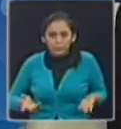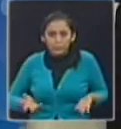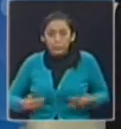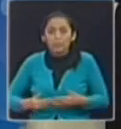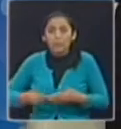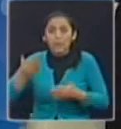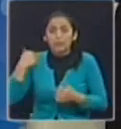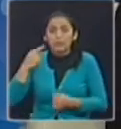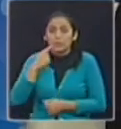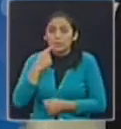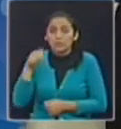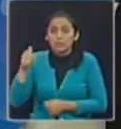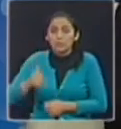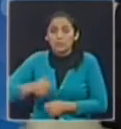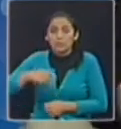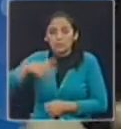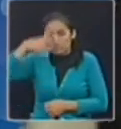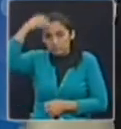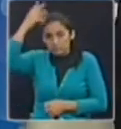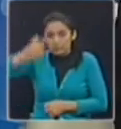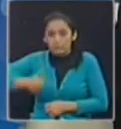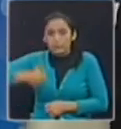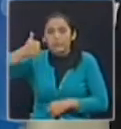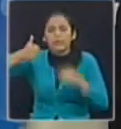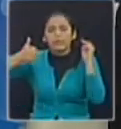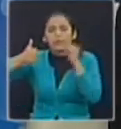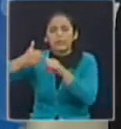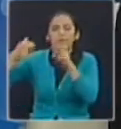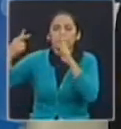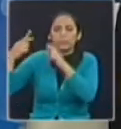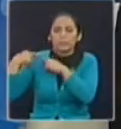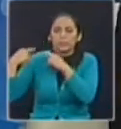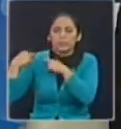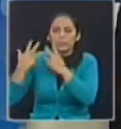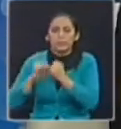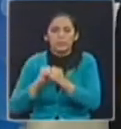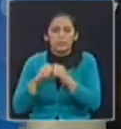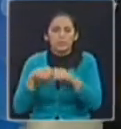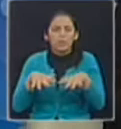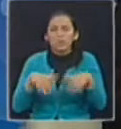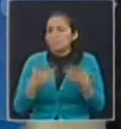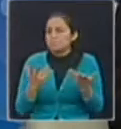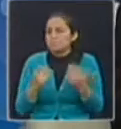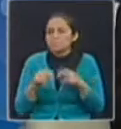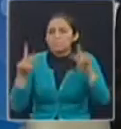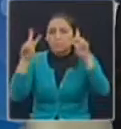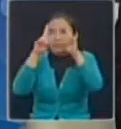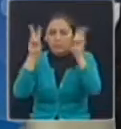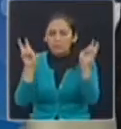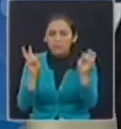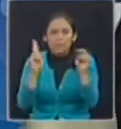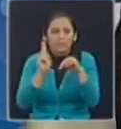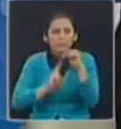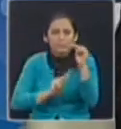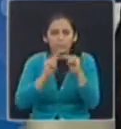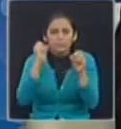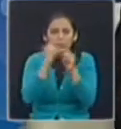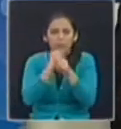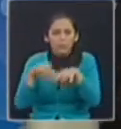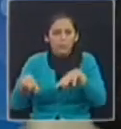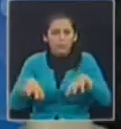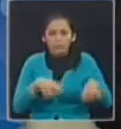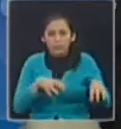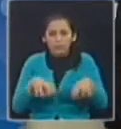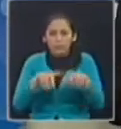coordinar, vigilar y supervisar todas las áreas estratégicas y los proyectos que se generen en esas áreas